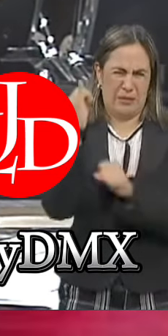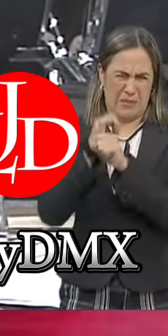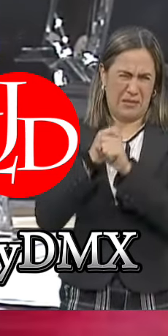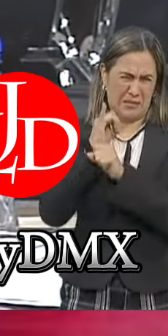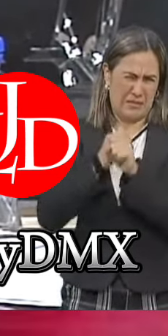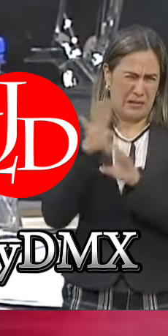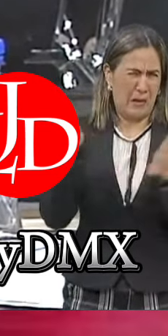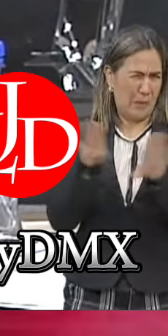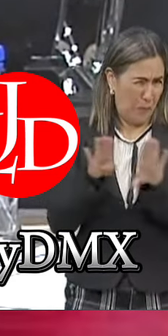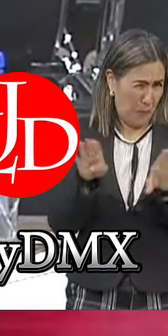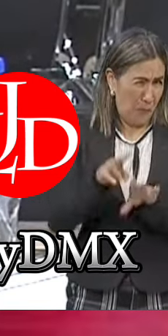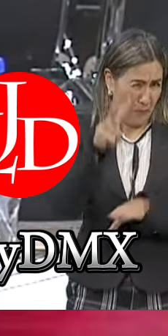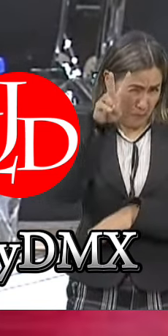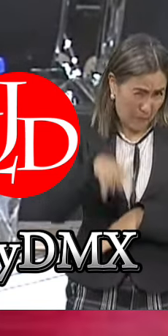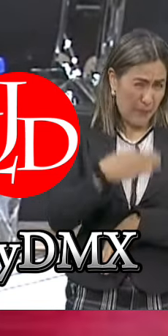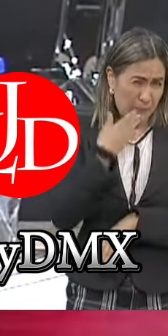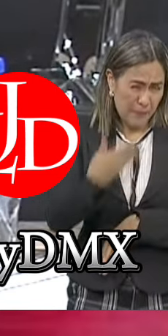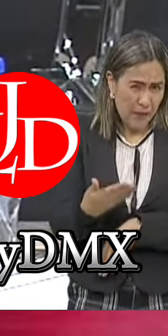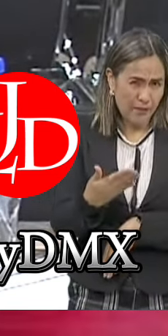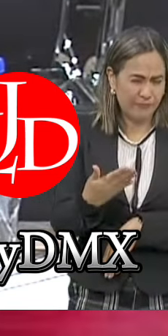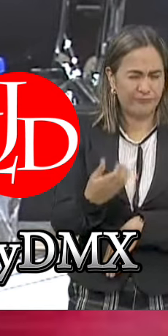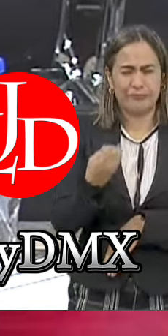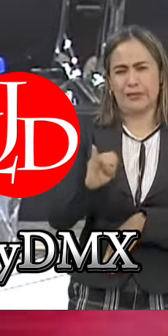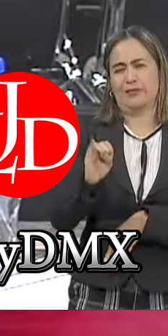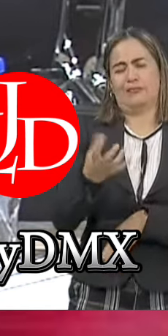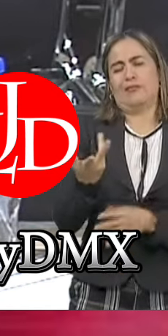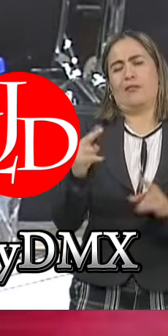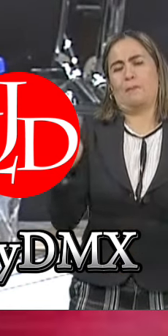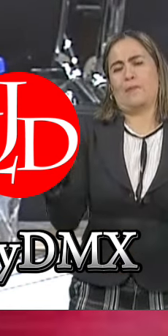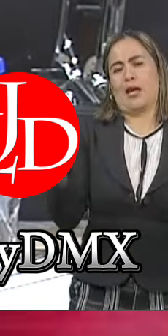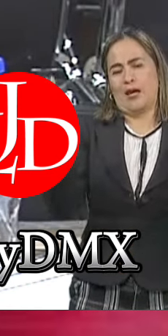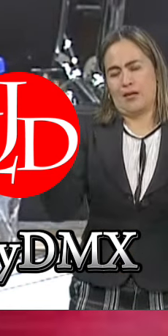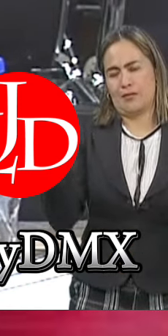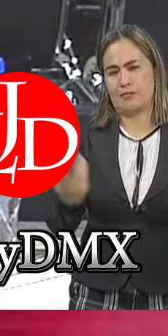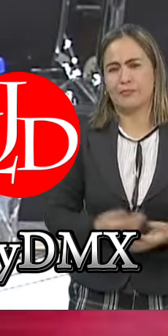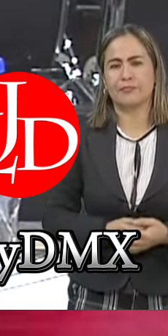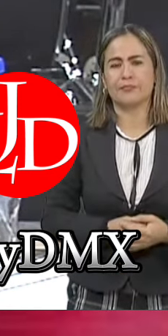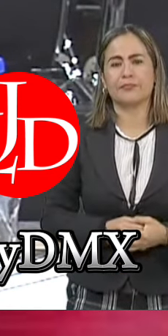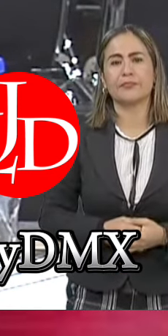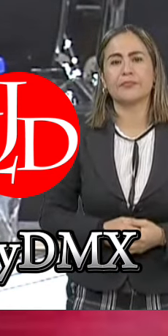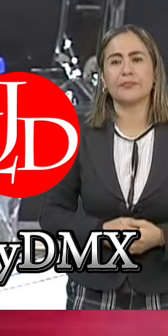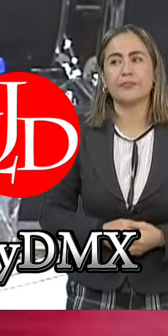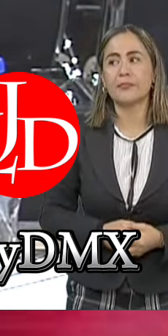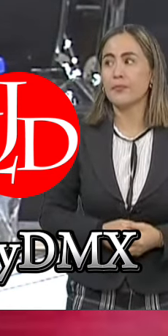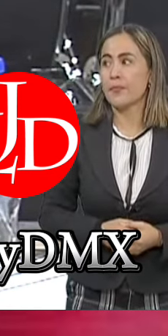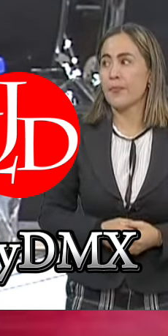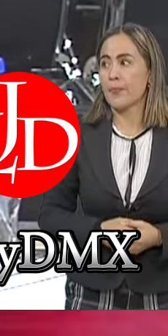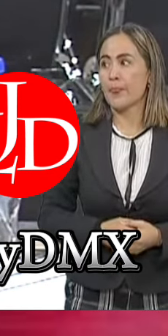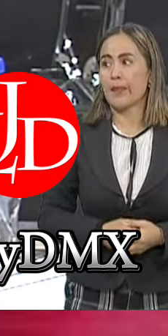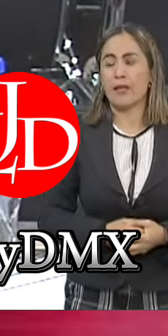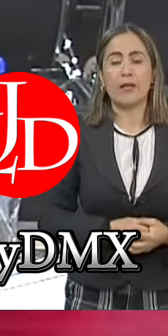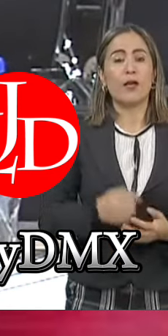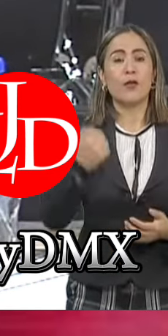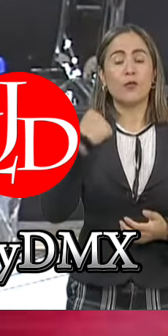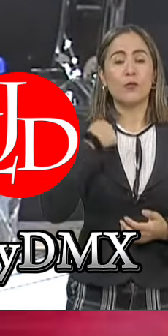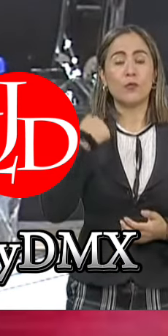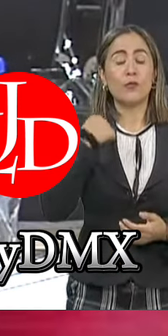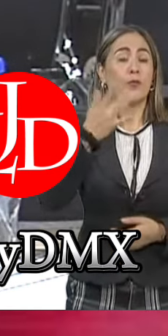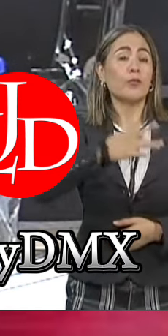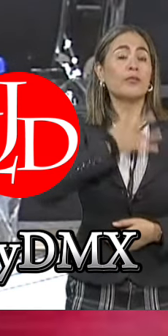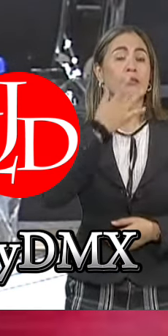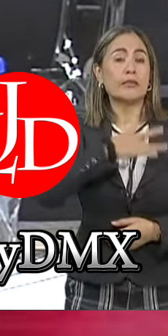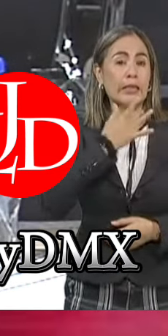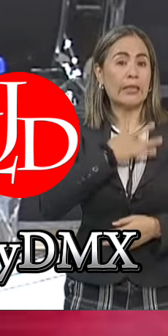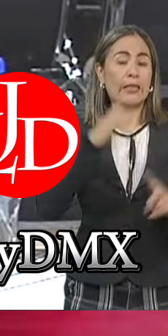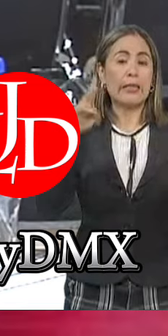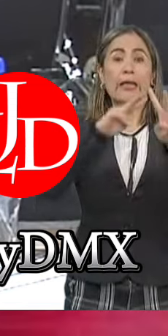Esa no es investigación pues eso es una broma o sea yo creo que hay un asunto del